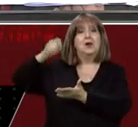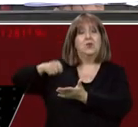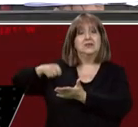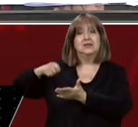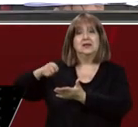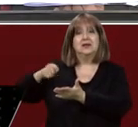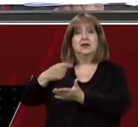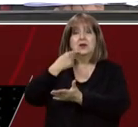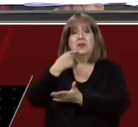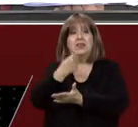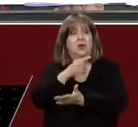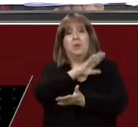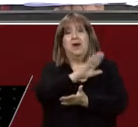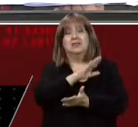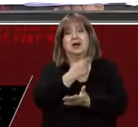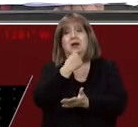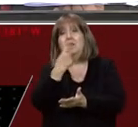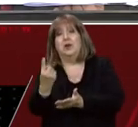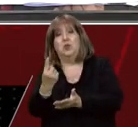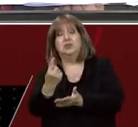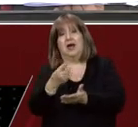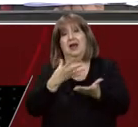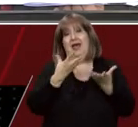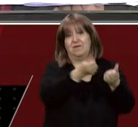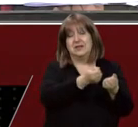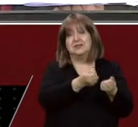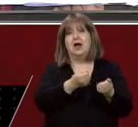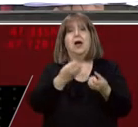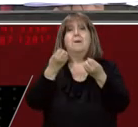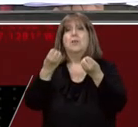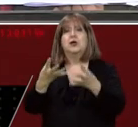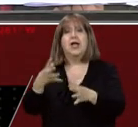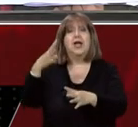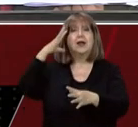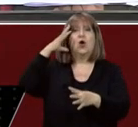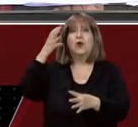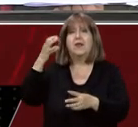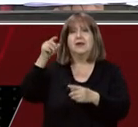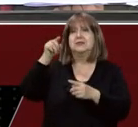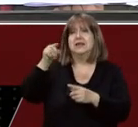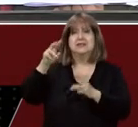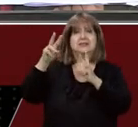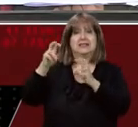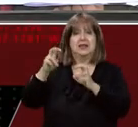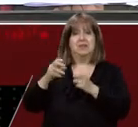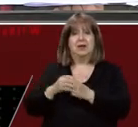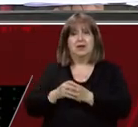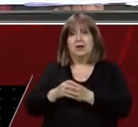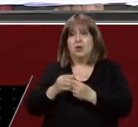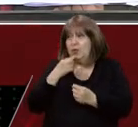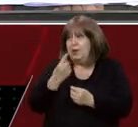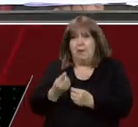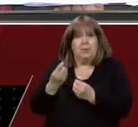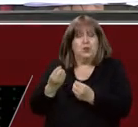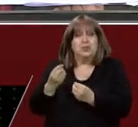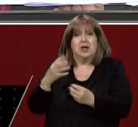que no le dé lugar a la defensa cuando le pregunta al chico, ¿por qué recordás lo que recordaste? Entonces el doctor Lecour le dice, ¿cómo le van a